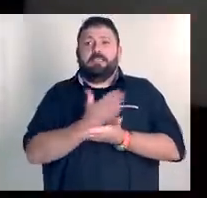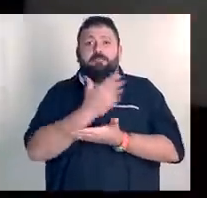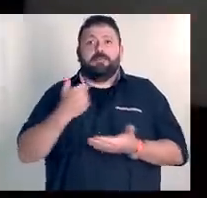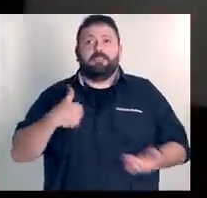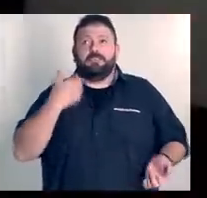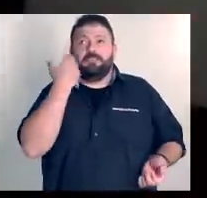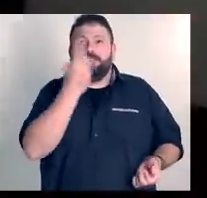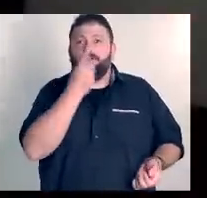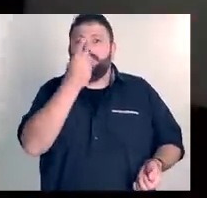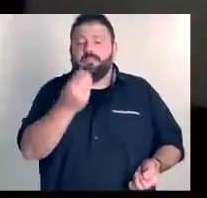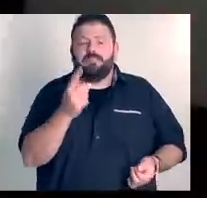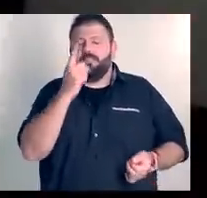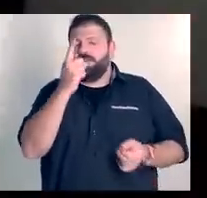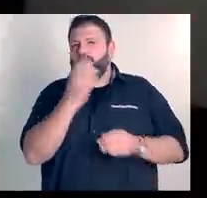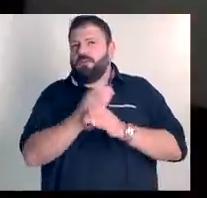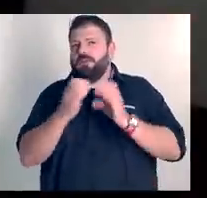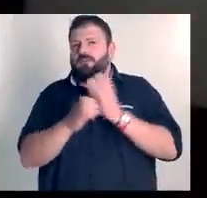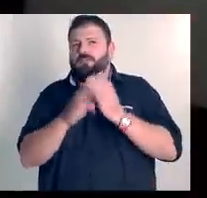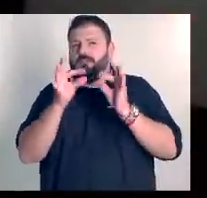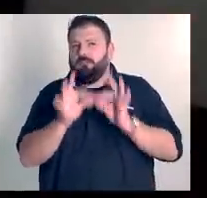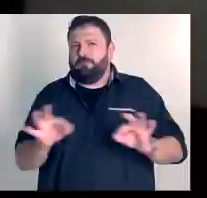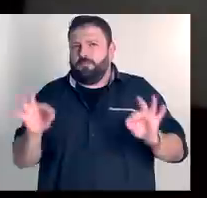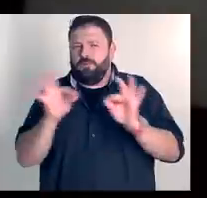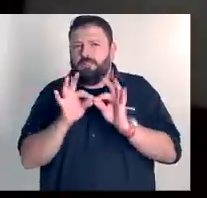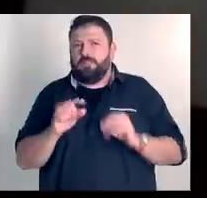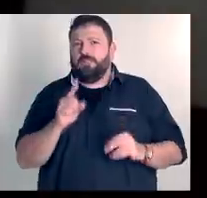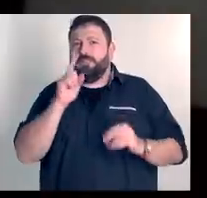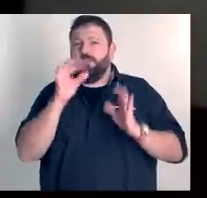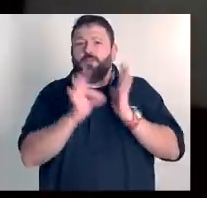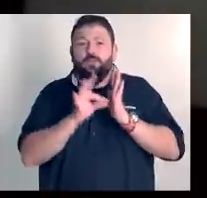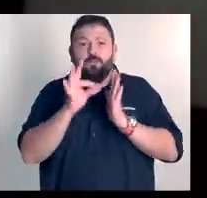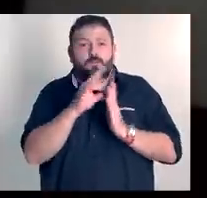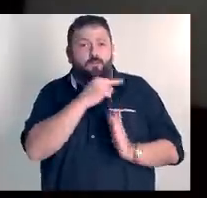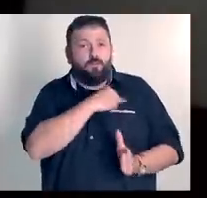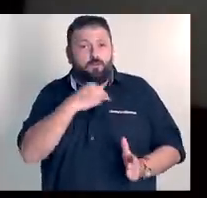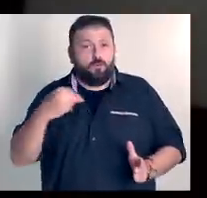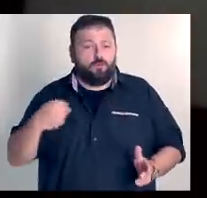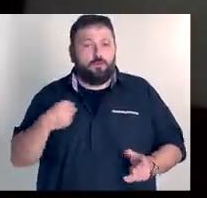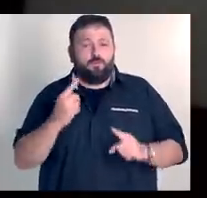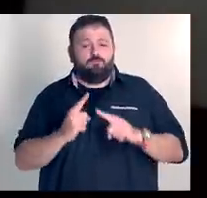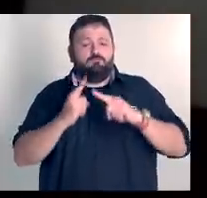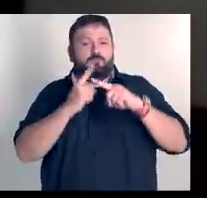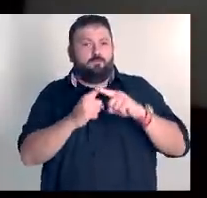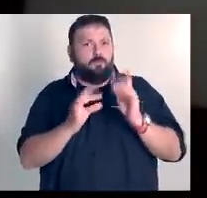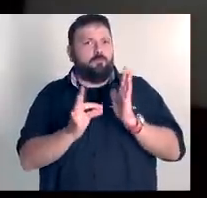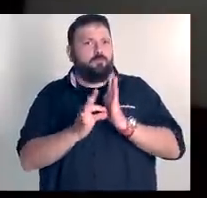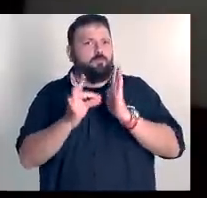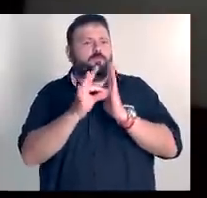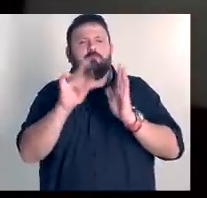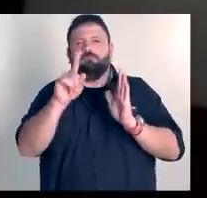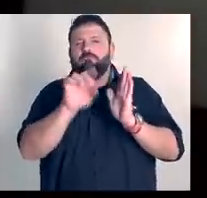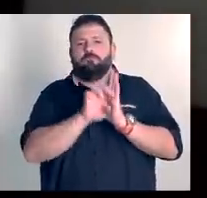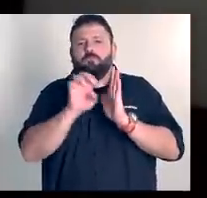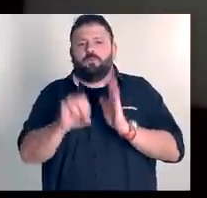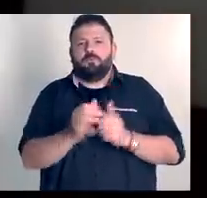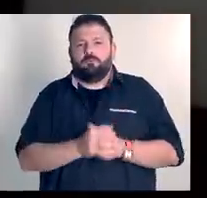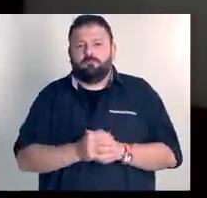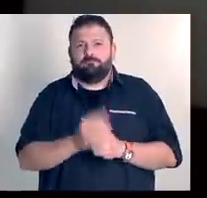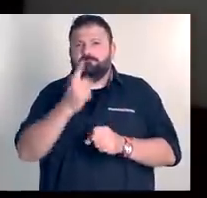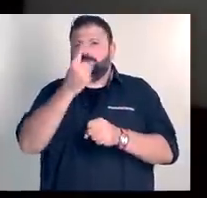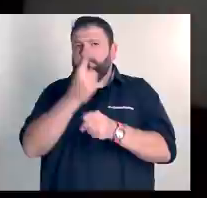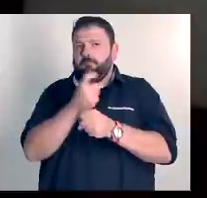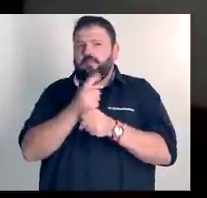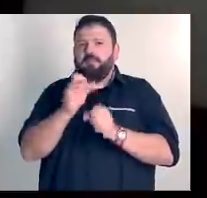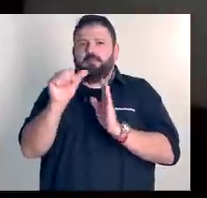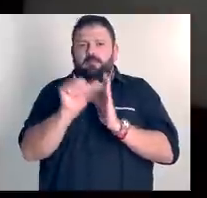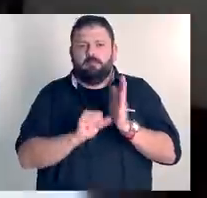bien importante. Los puntos que nosotros vamos sumando, por ejemplo, vamos a hablar del primer mes cuando